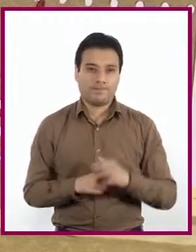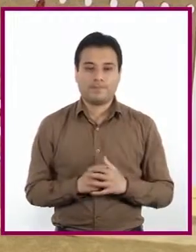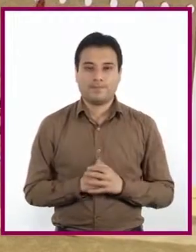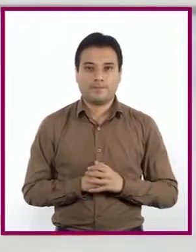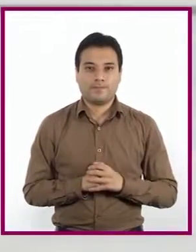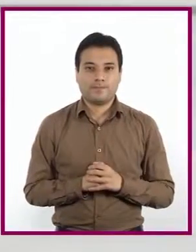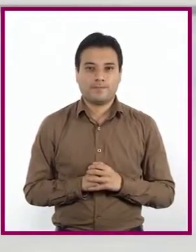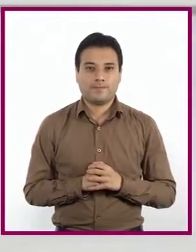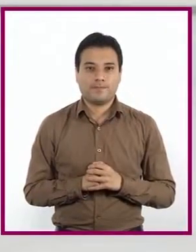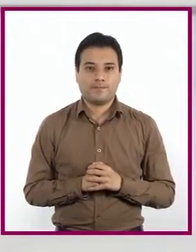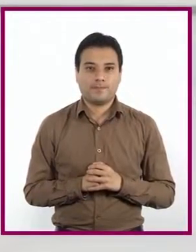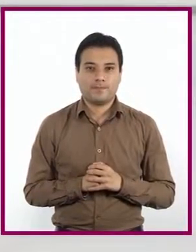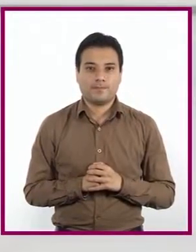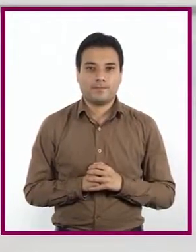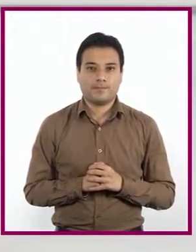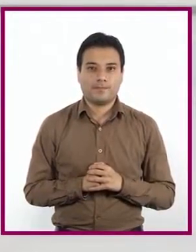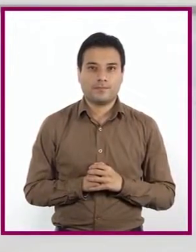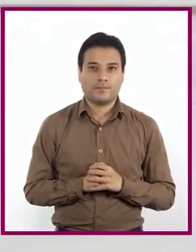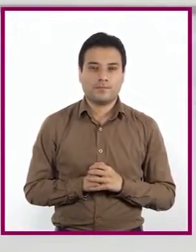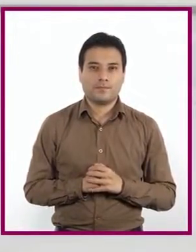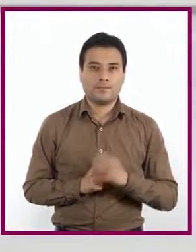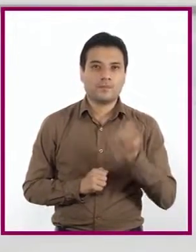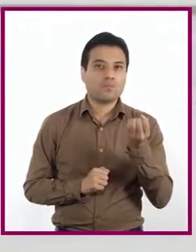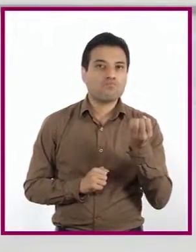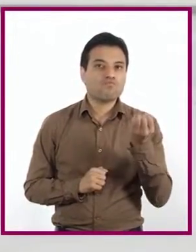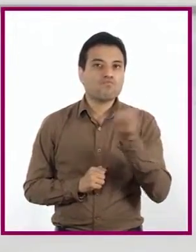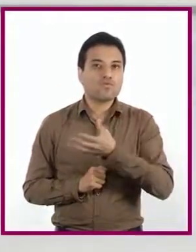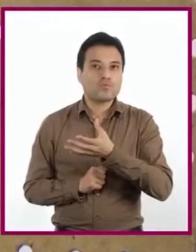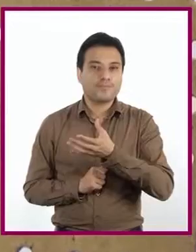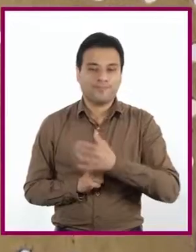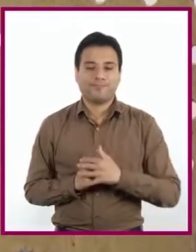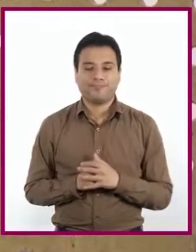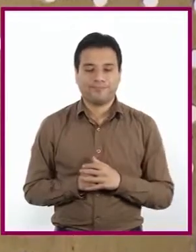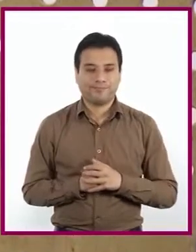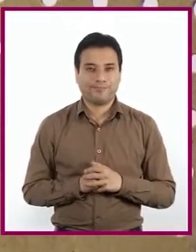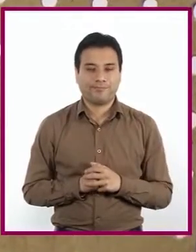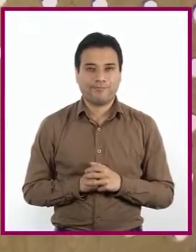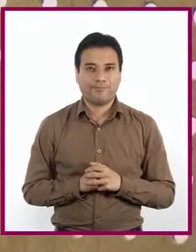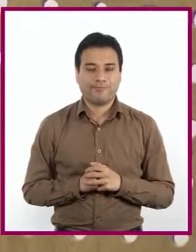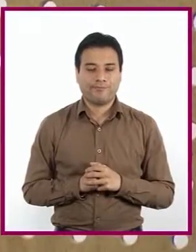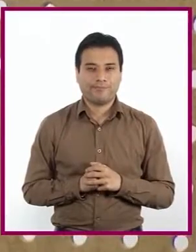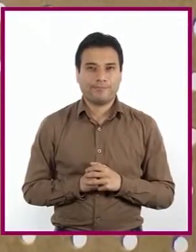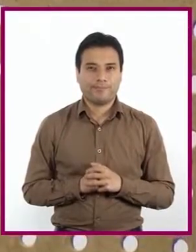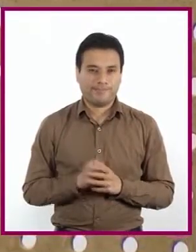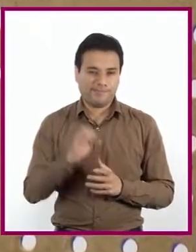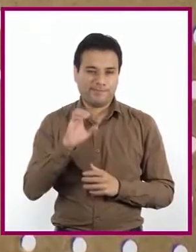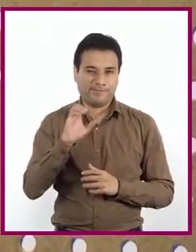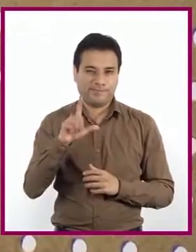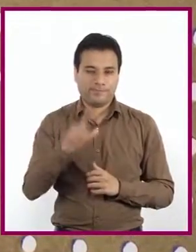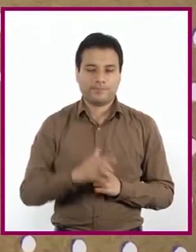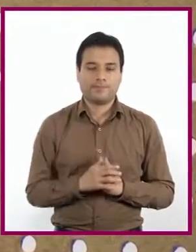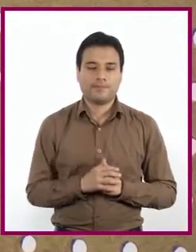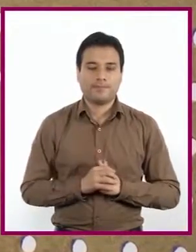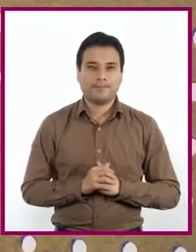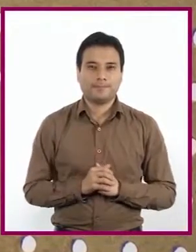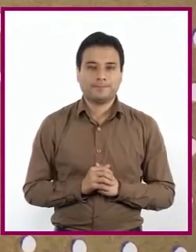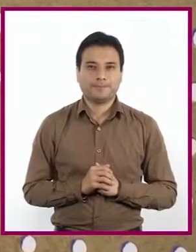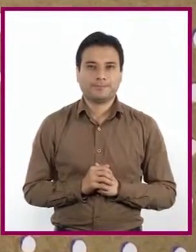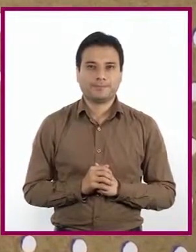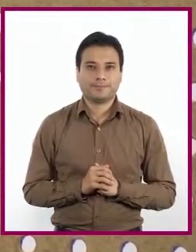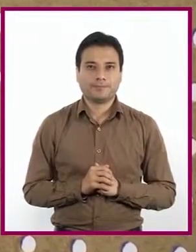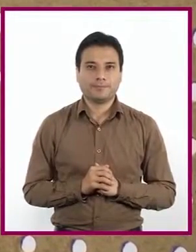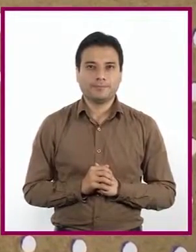¿Y qué va a suceder? Se lo va a transferir, en este caso, al